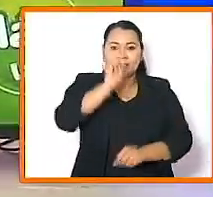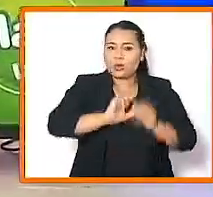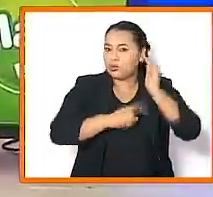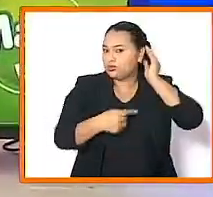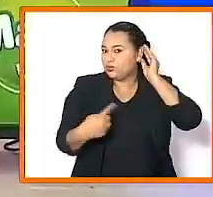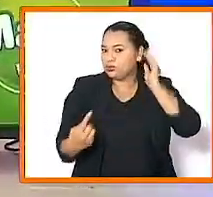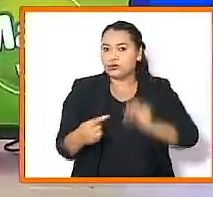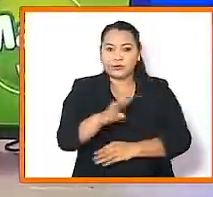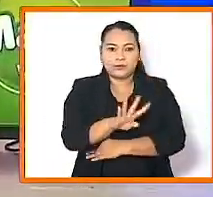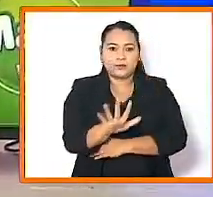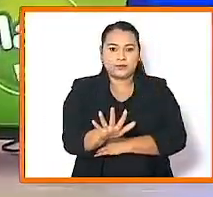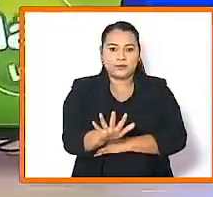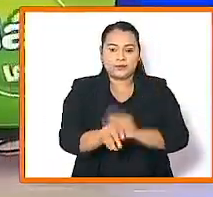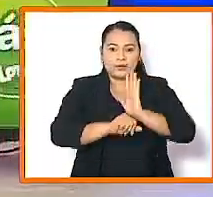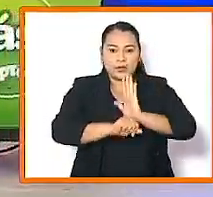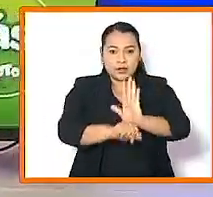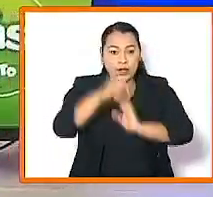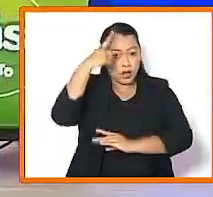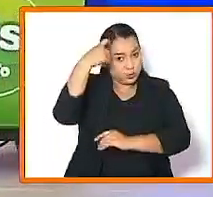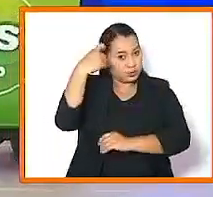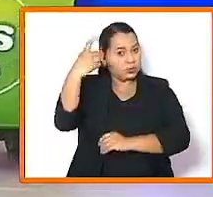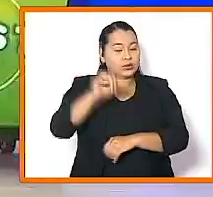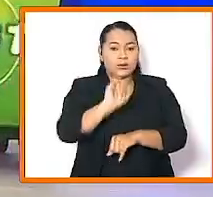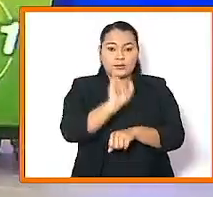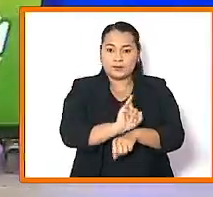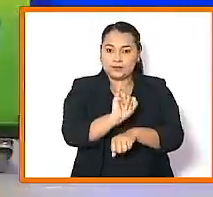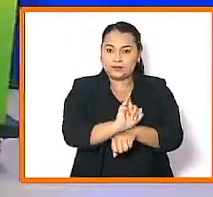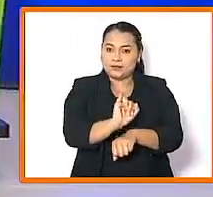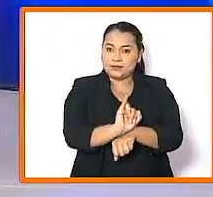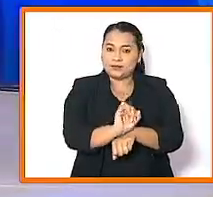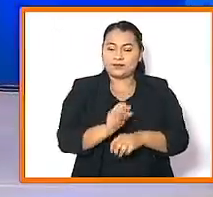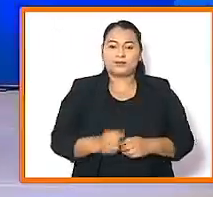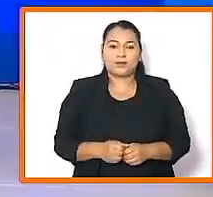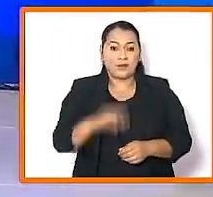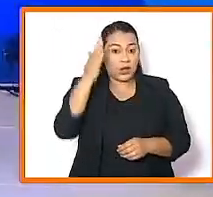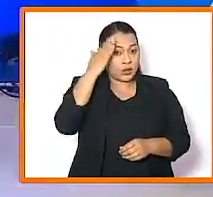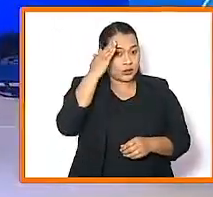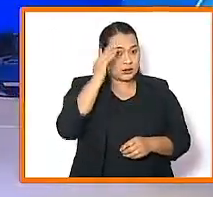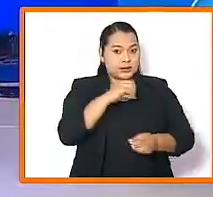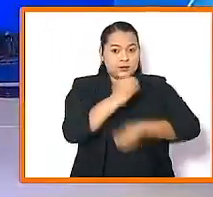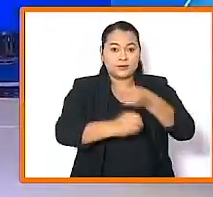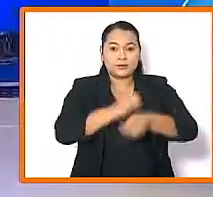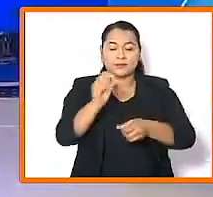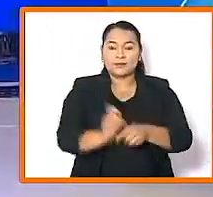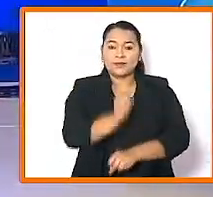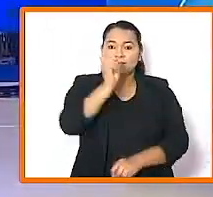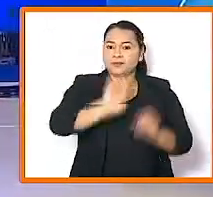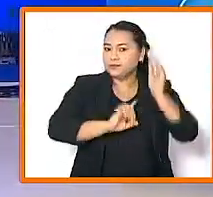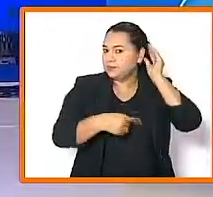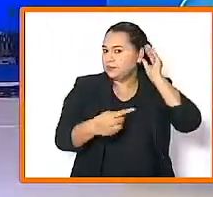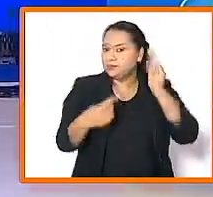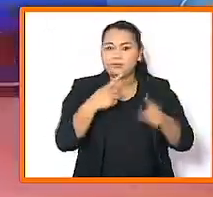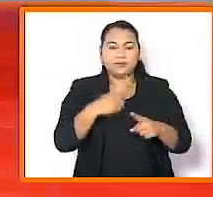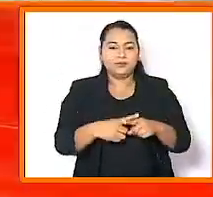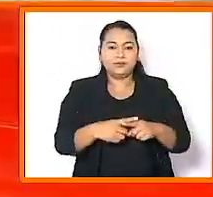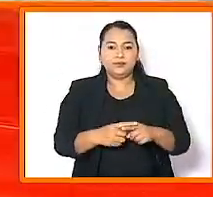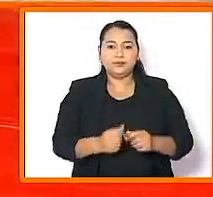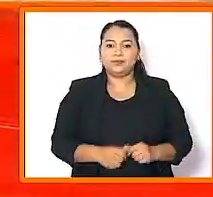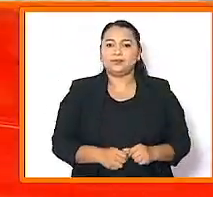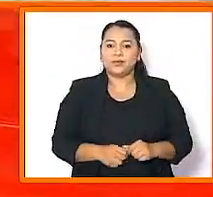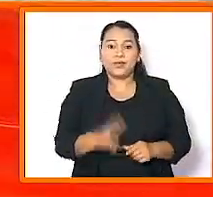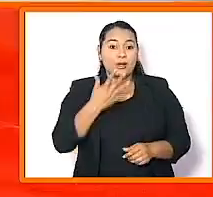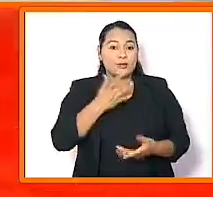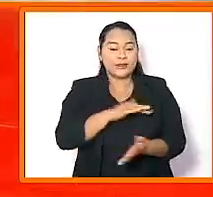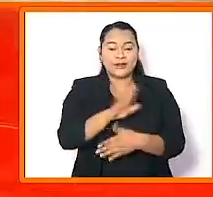45, con su símbolo de sueños iglesia. Vamos a conocer la esferita ganadora para Multi X. Y esta es